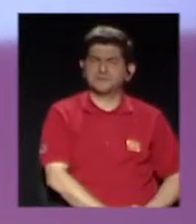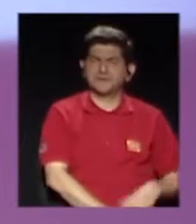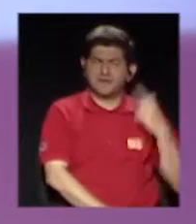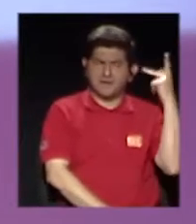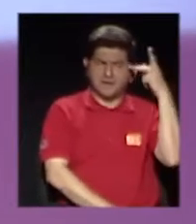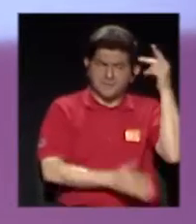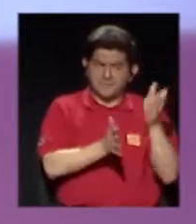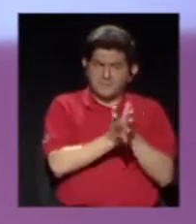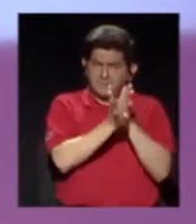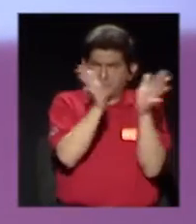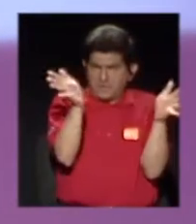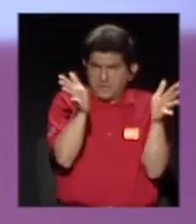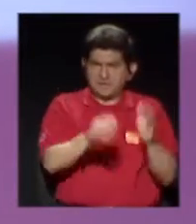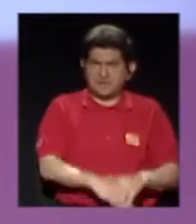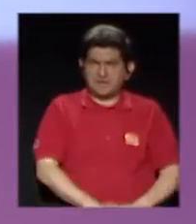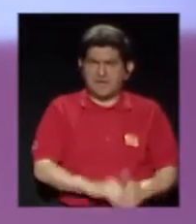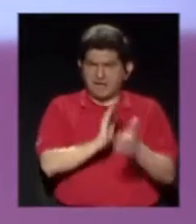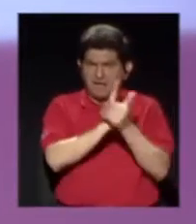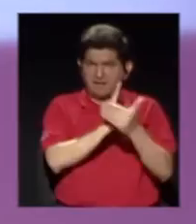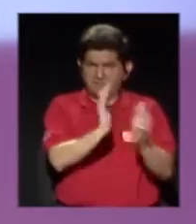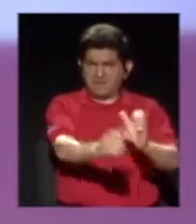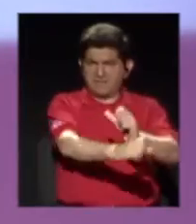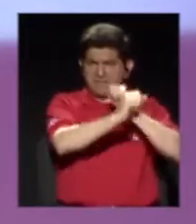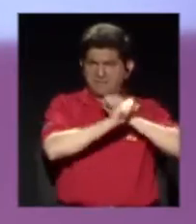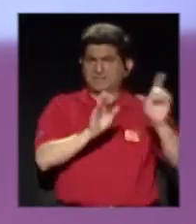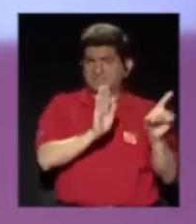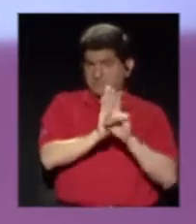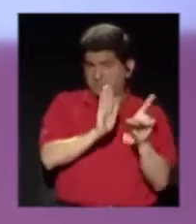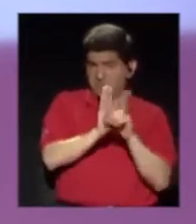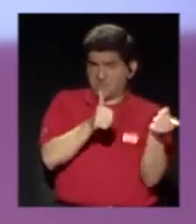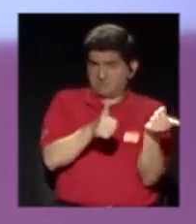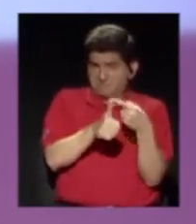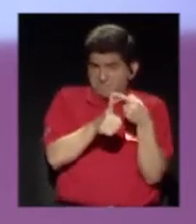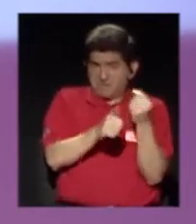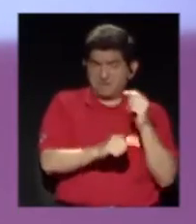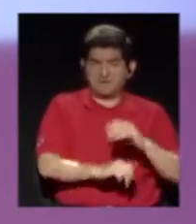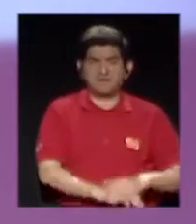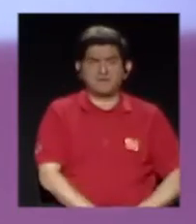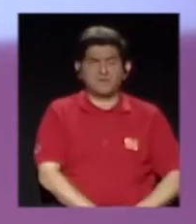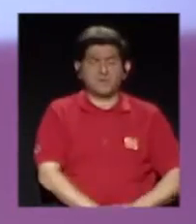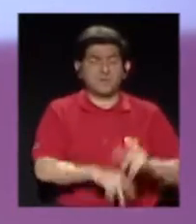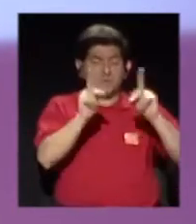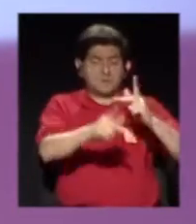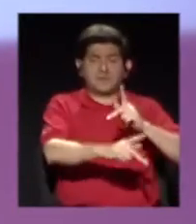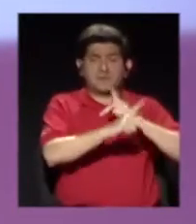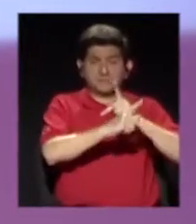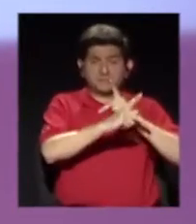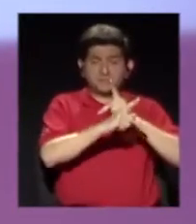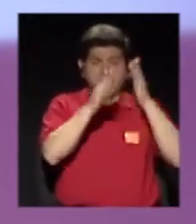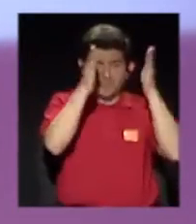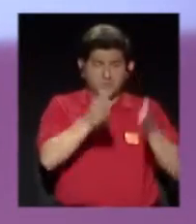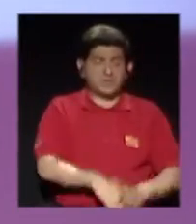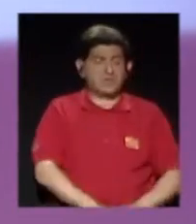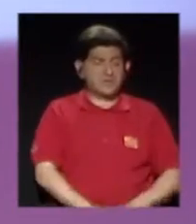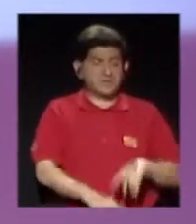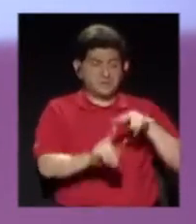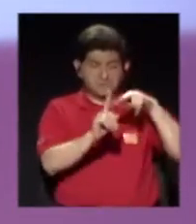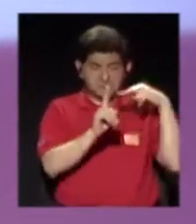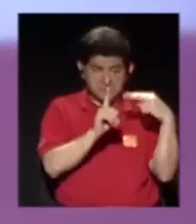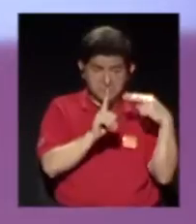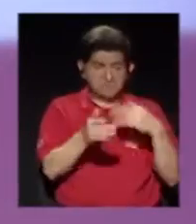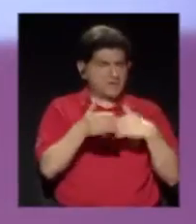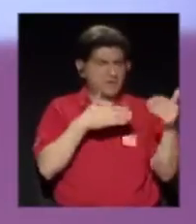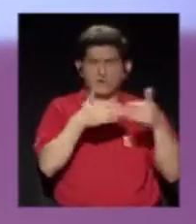políticas públicas están en capacidad de garantizar derechos en primer lugar el refugiado es visto aunque tenga su